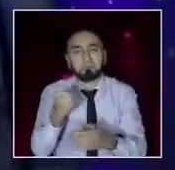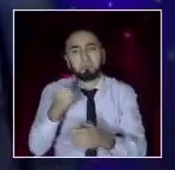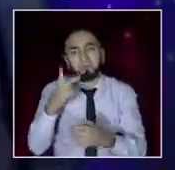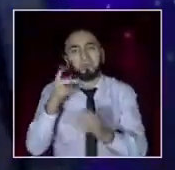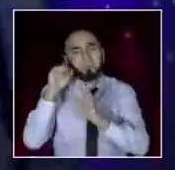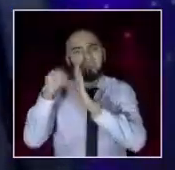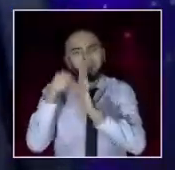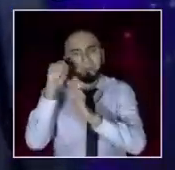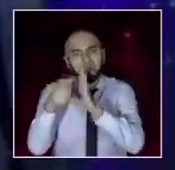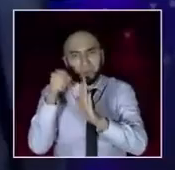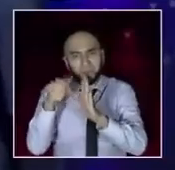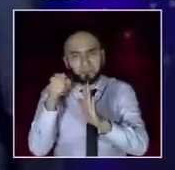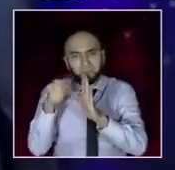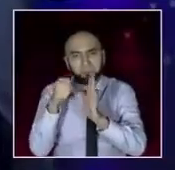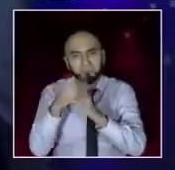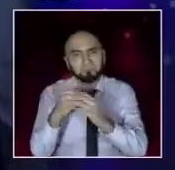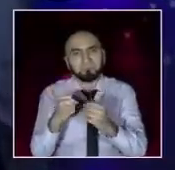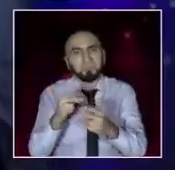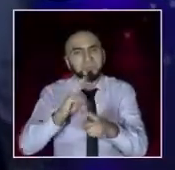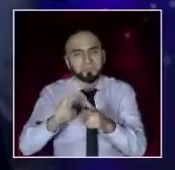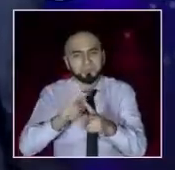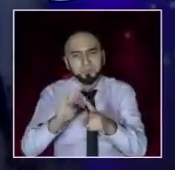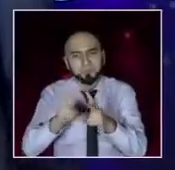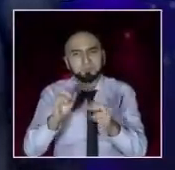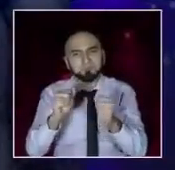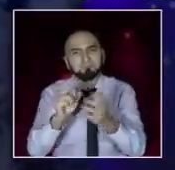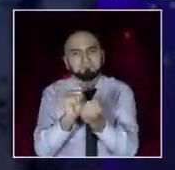del campus y lo procesamos a través de un algoritmo